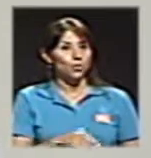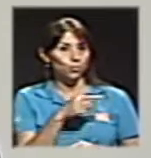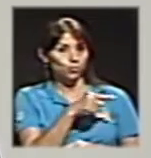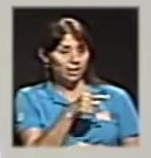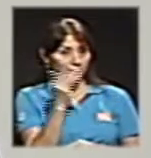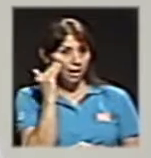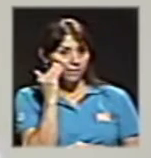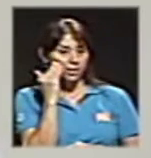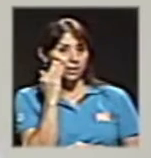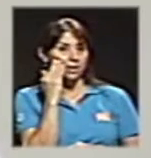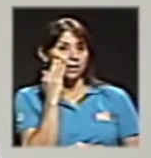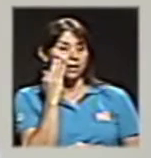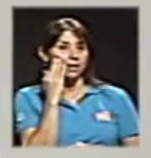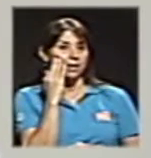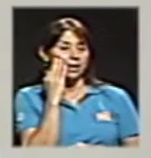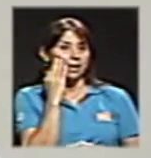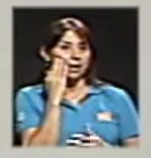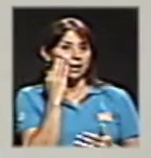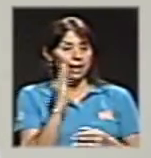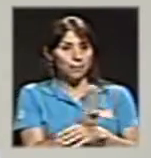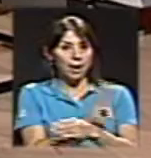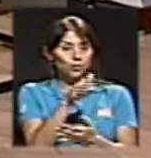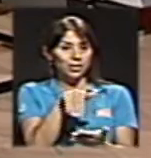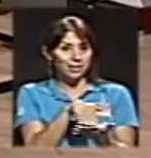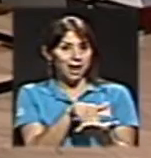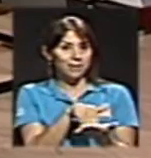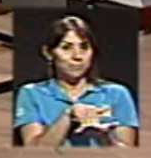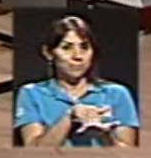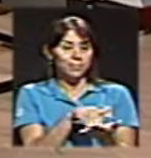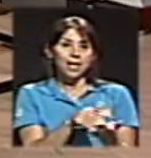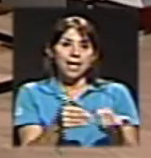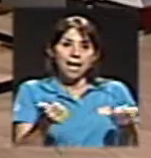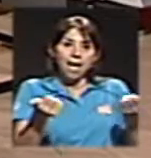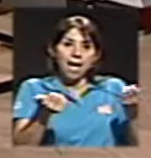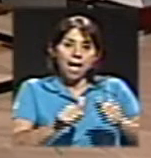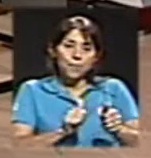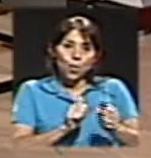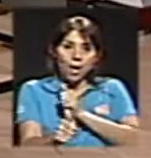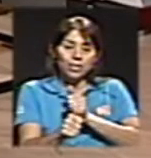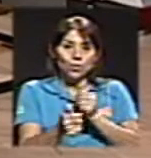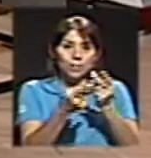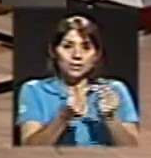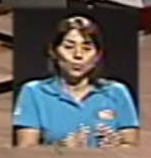ustedes saben que el Banco Central, aprobando el presupuesto de